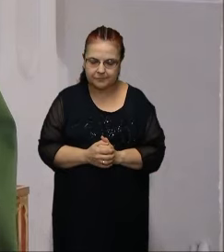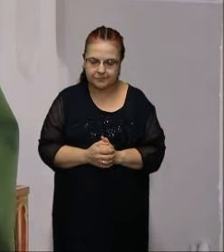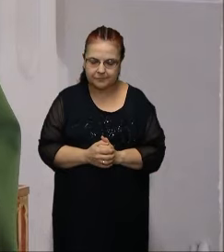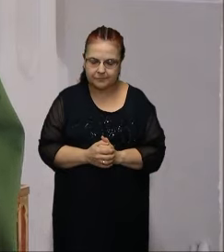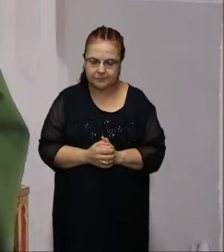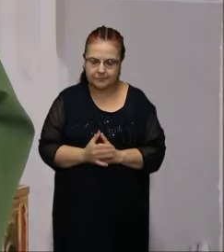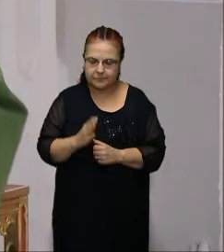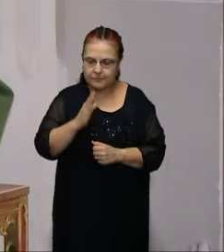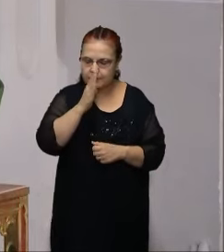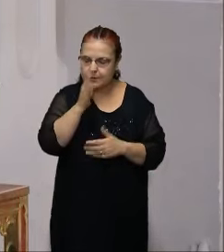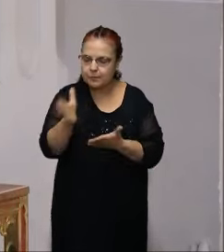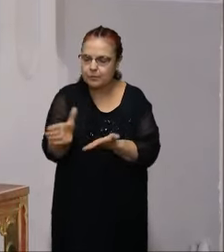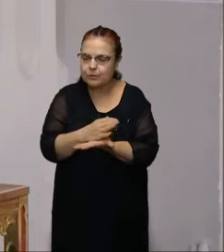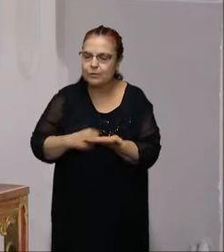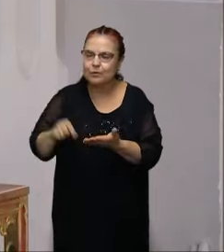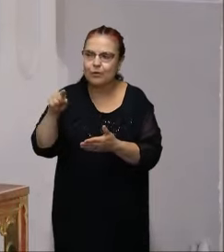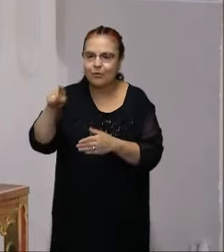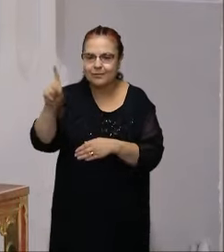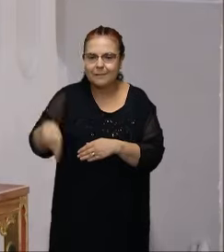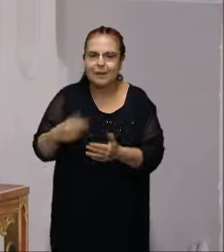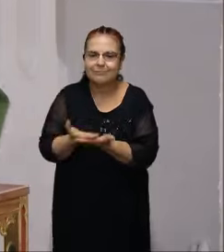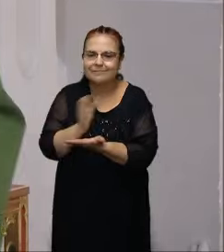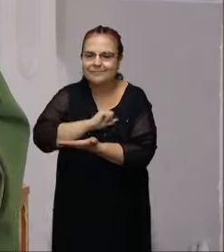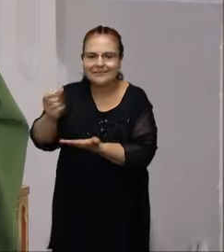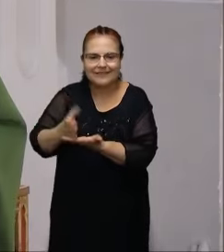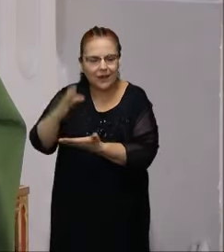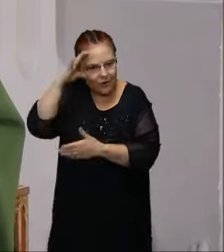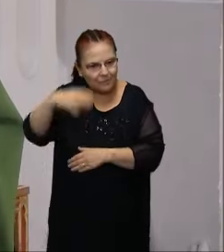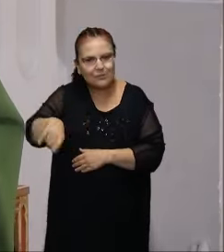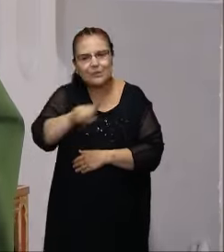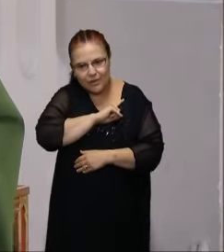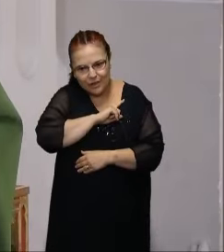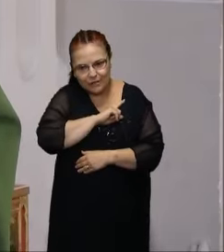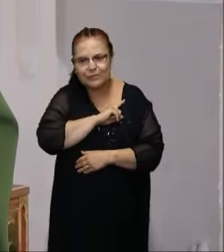Por todo ello también roguemos al Señor.